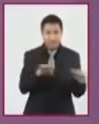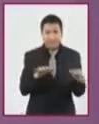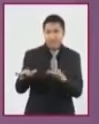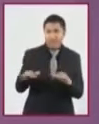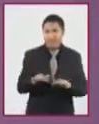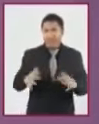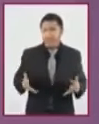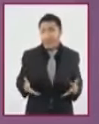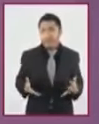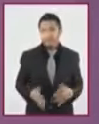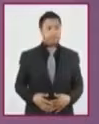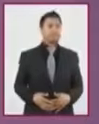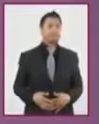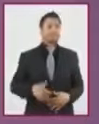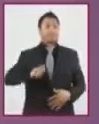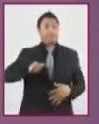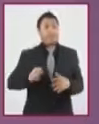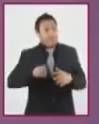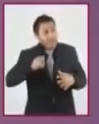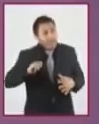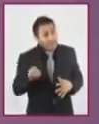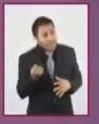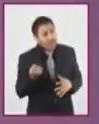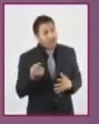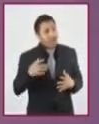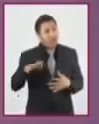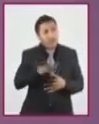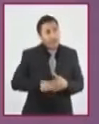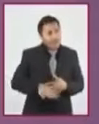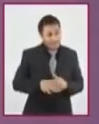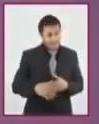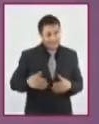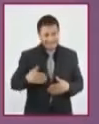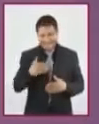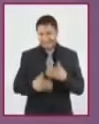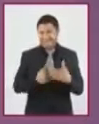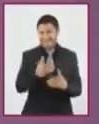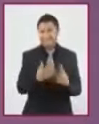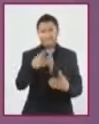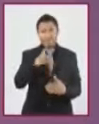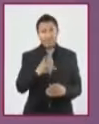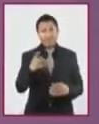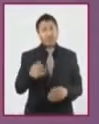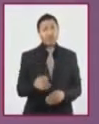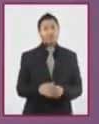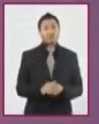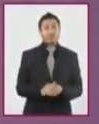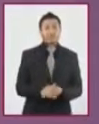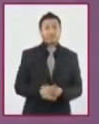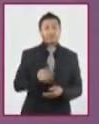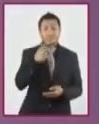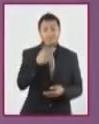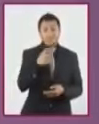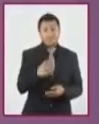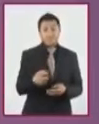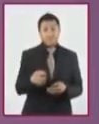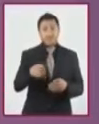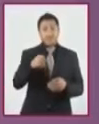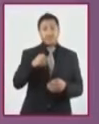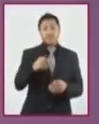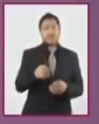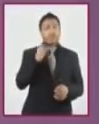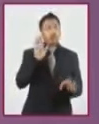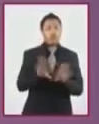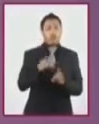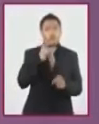Pues mira, la tecnología básica que ha avanzado, pero es básica para detectar sismos, son los sensores sísmicos, ya sea sismógrafos